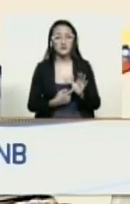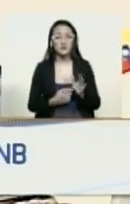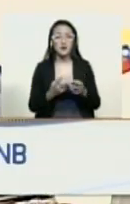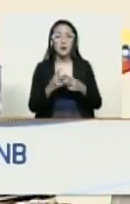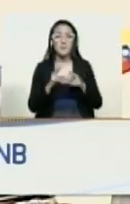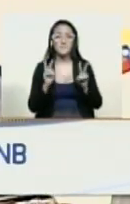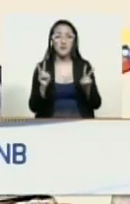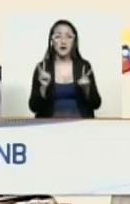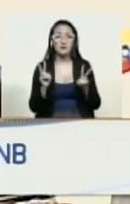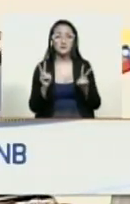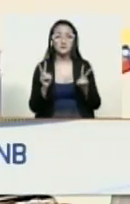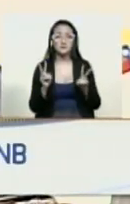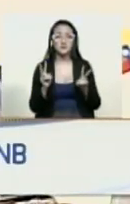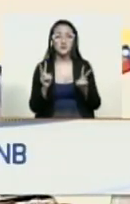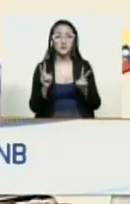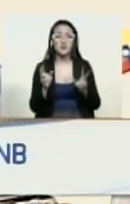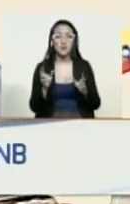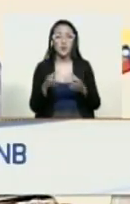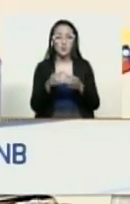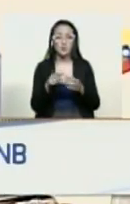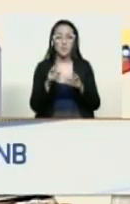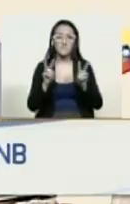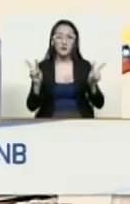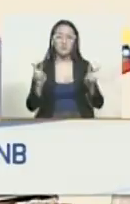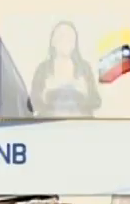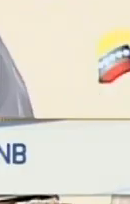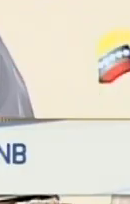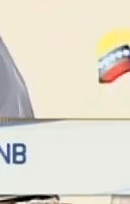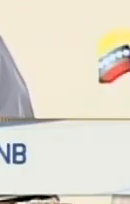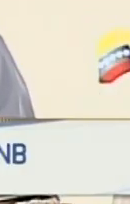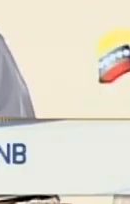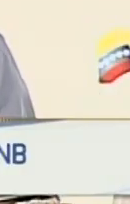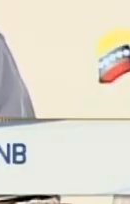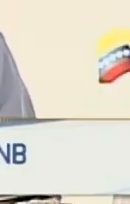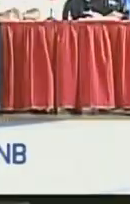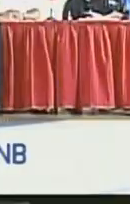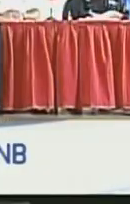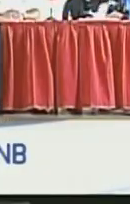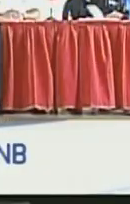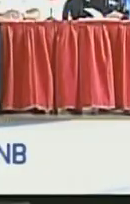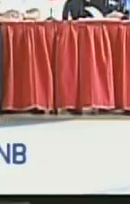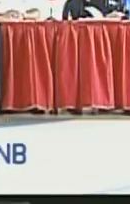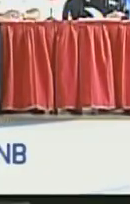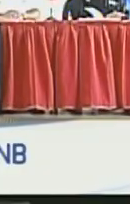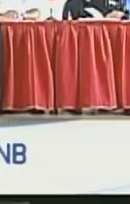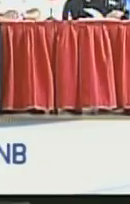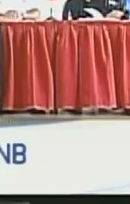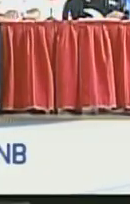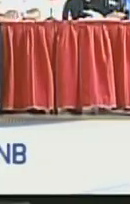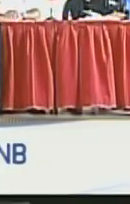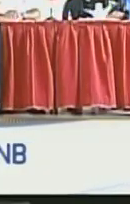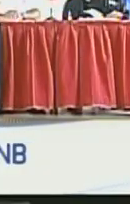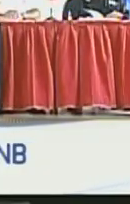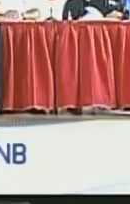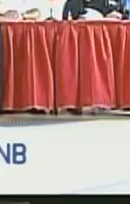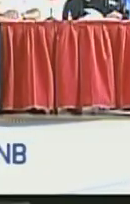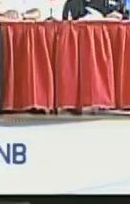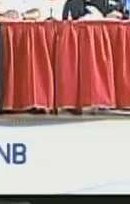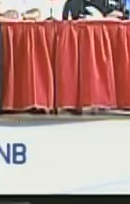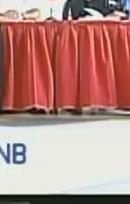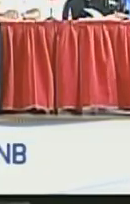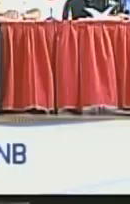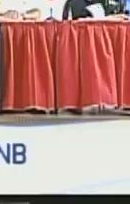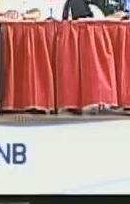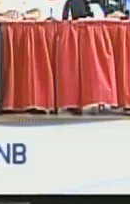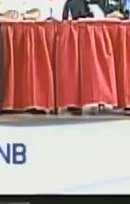paz a través de los cuadrantes de paz. Muy bien, vamos a proceder a hacer un